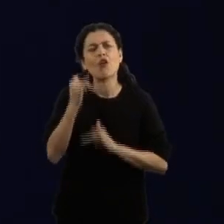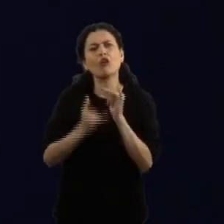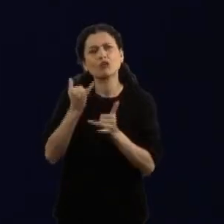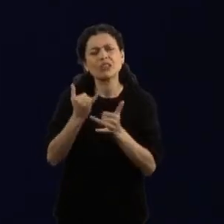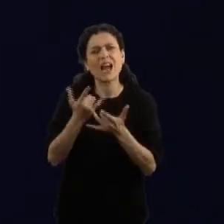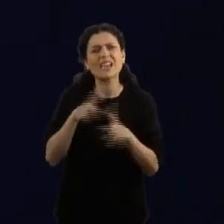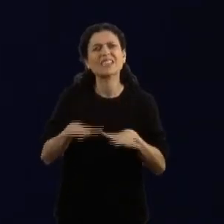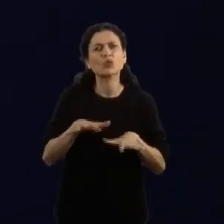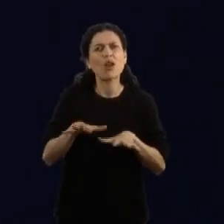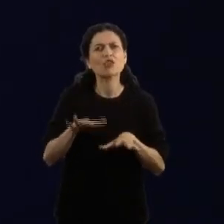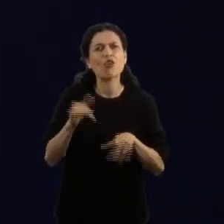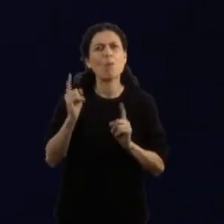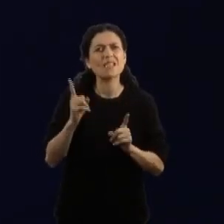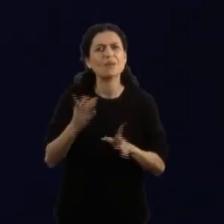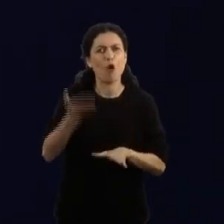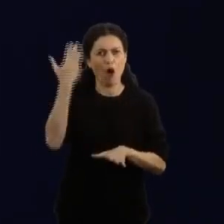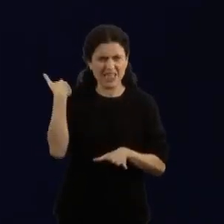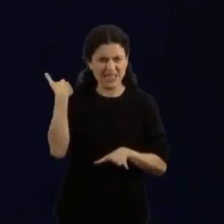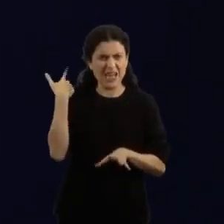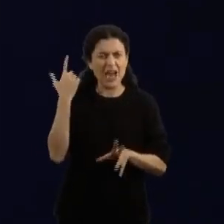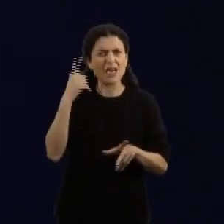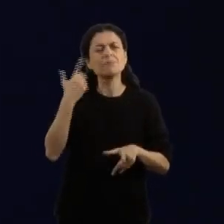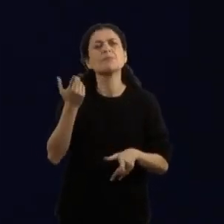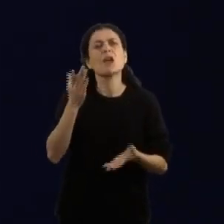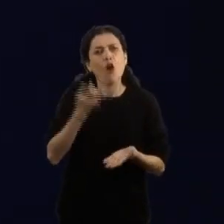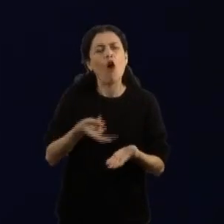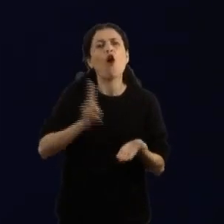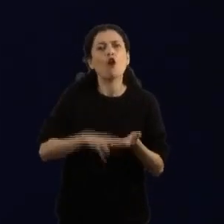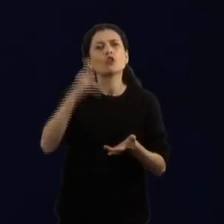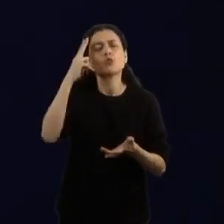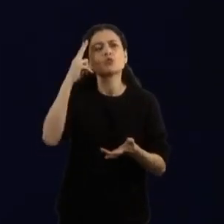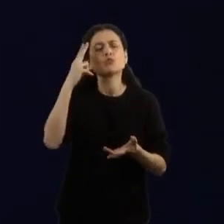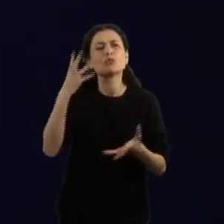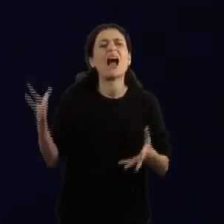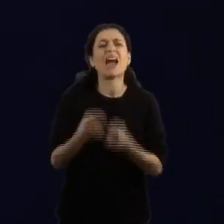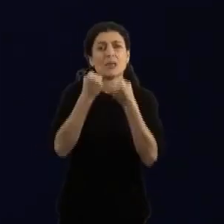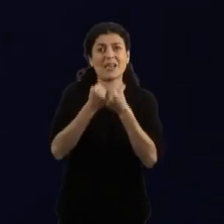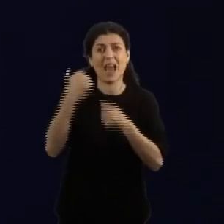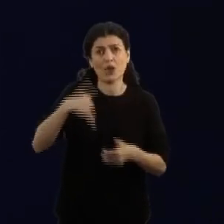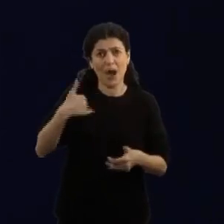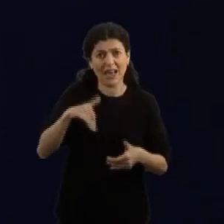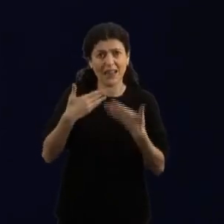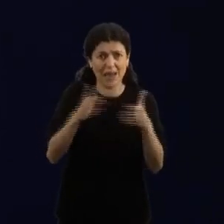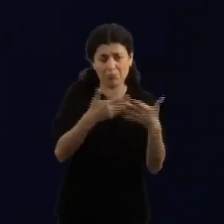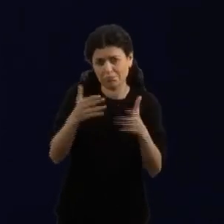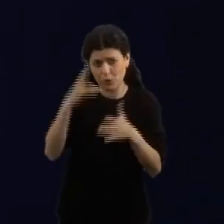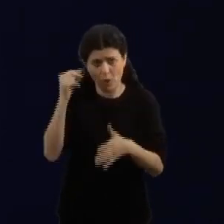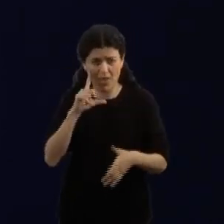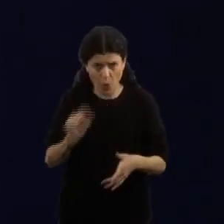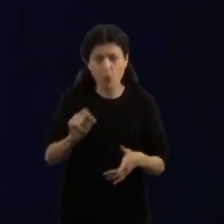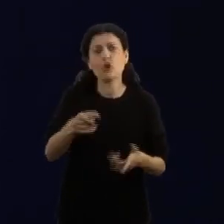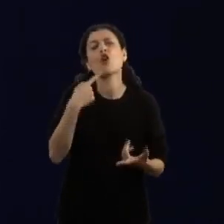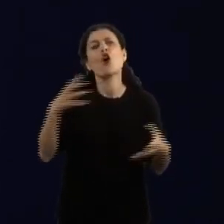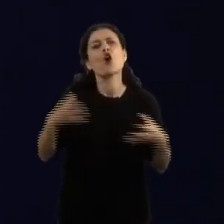los sucesos celebrados en el día de ayer en el marco del nuevo aniversario de la República Argentina. El Gobierno Nacional